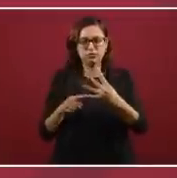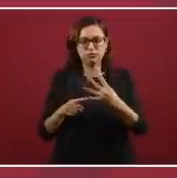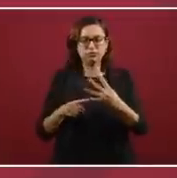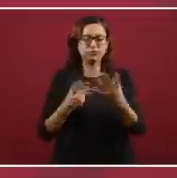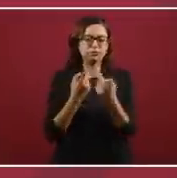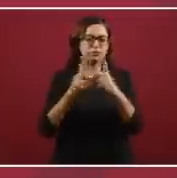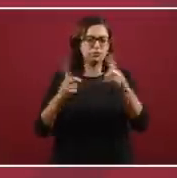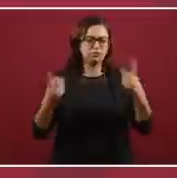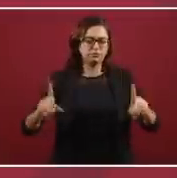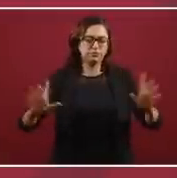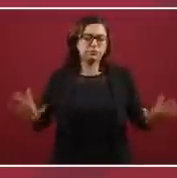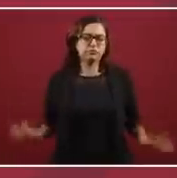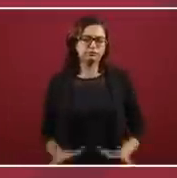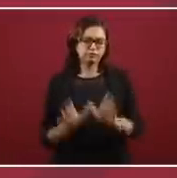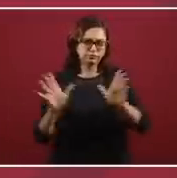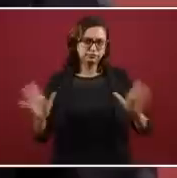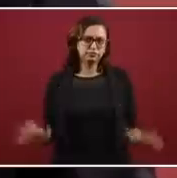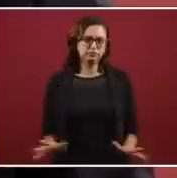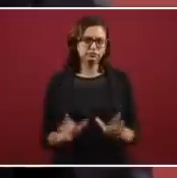promover el desarrollo.